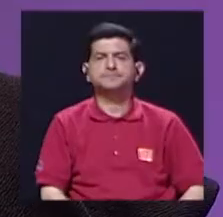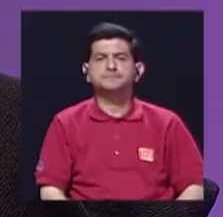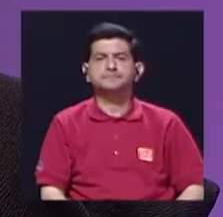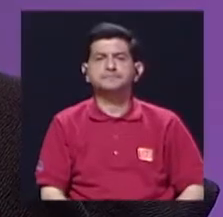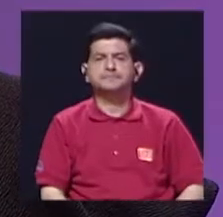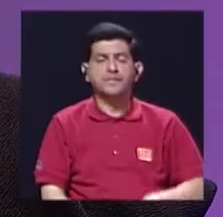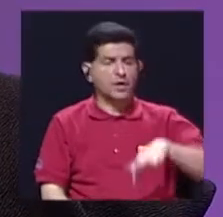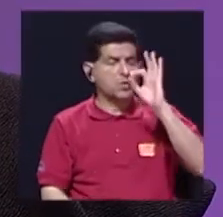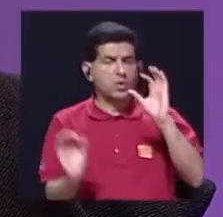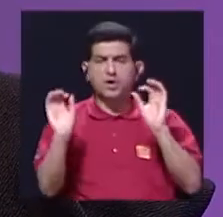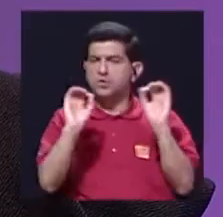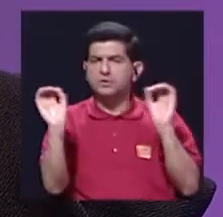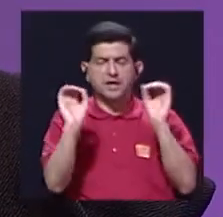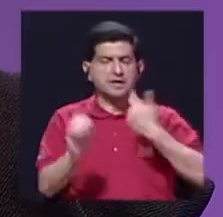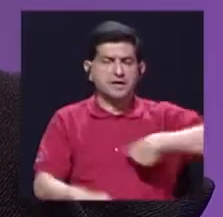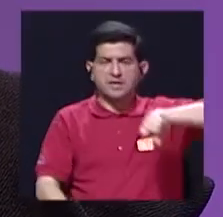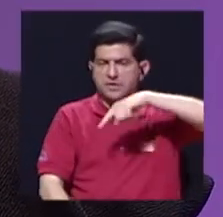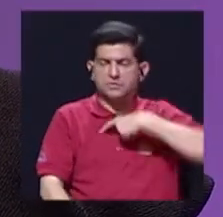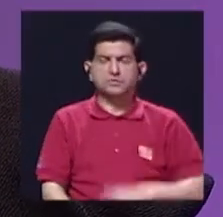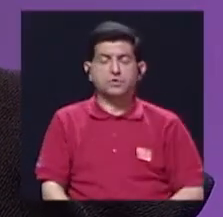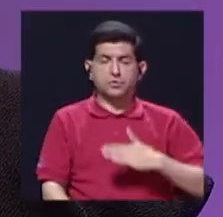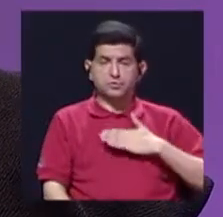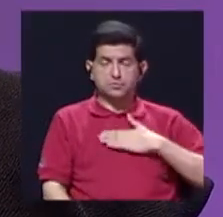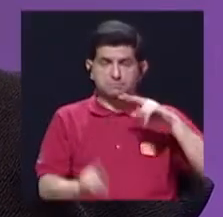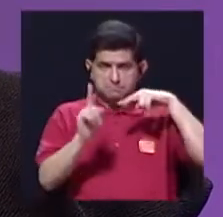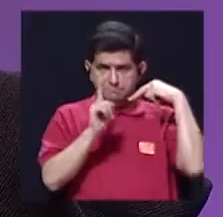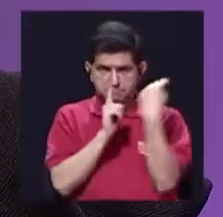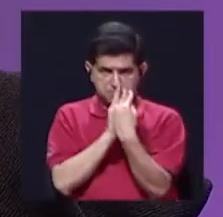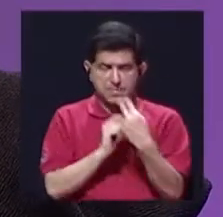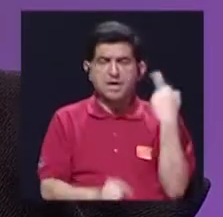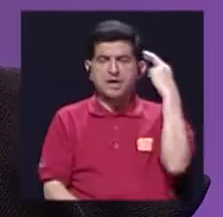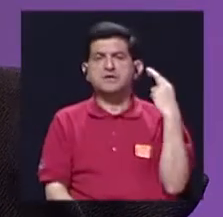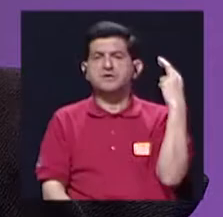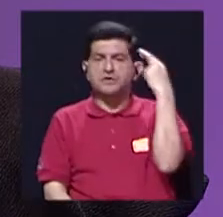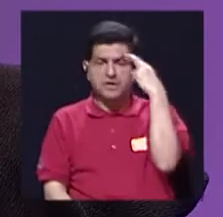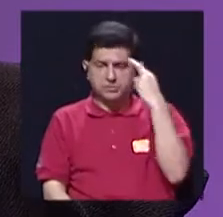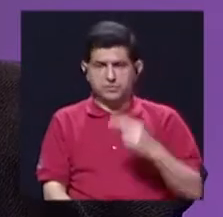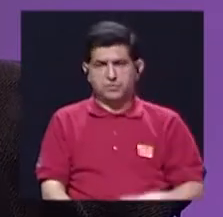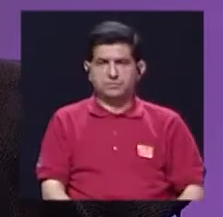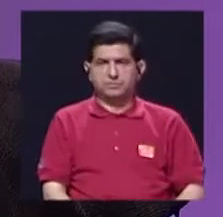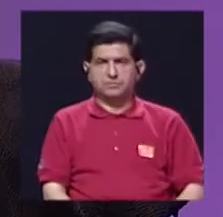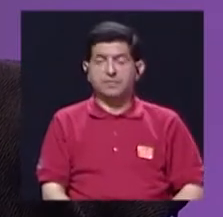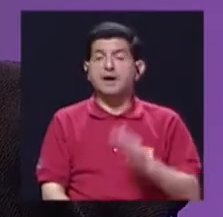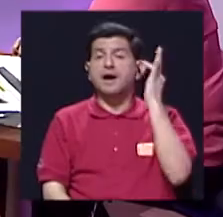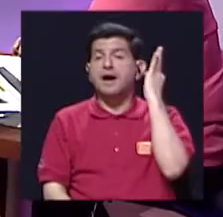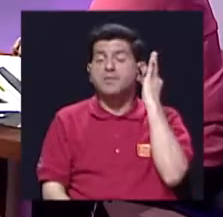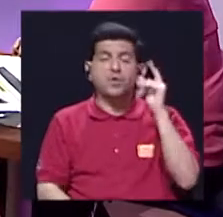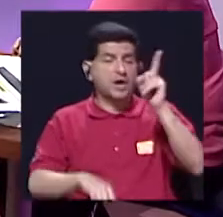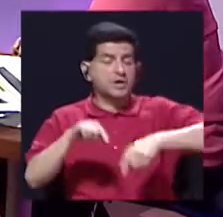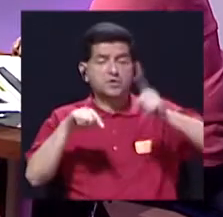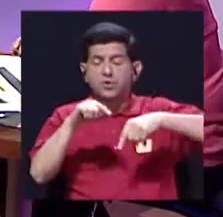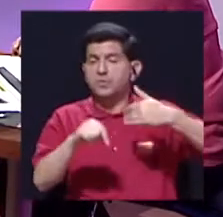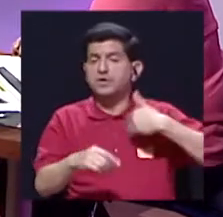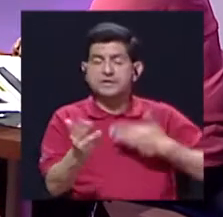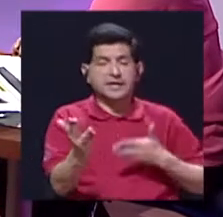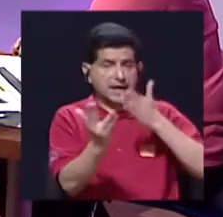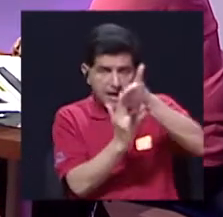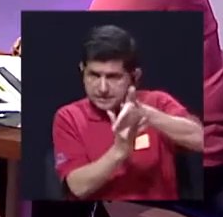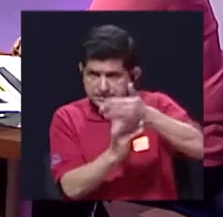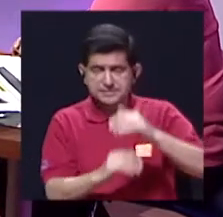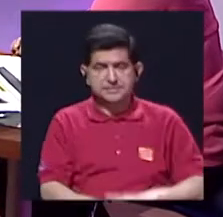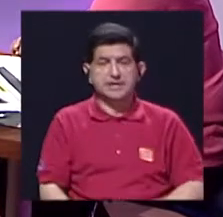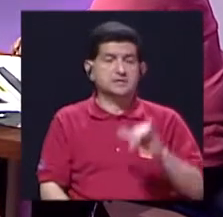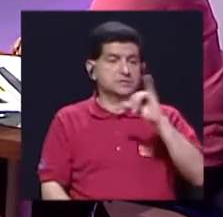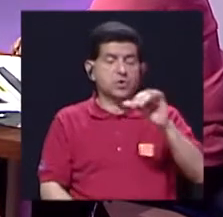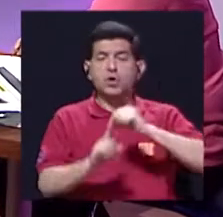No encontramos nosotros, al menos desde mi perspectiva, una razón para la cual las mujeres no puedan tener acceso